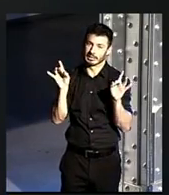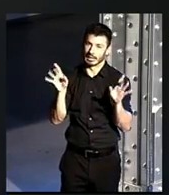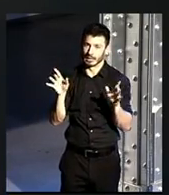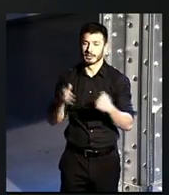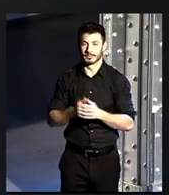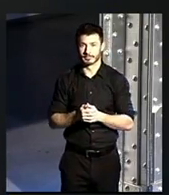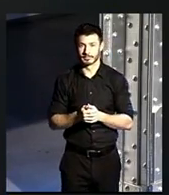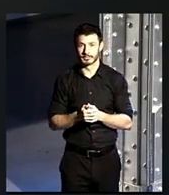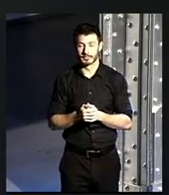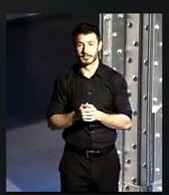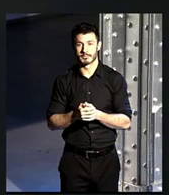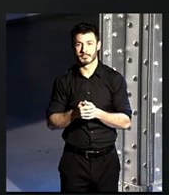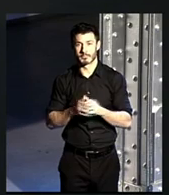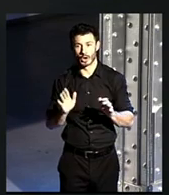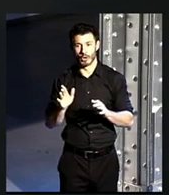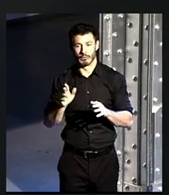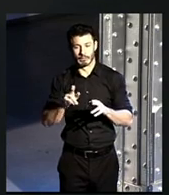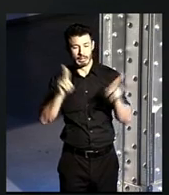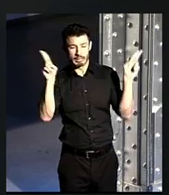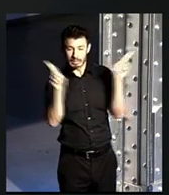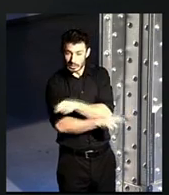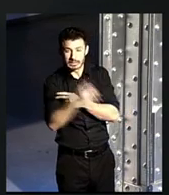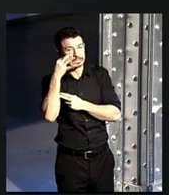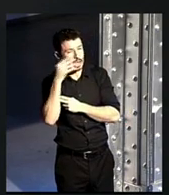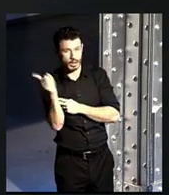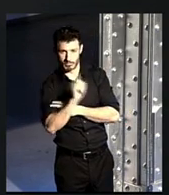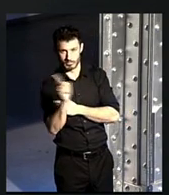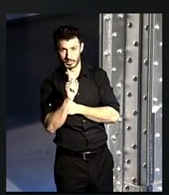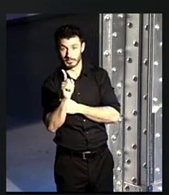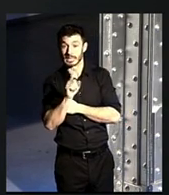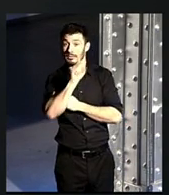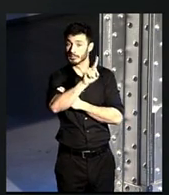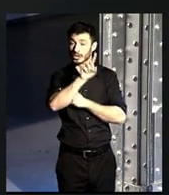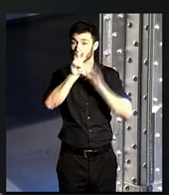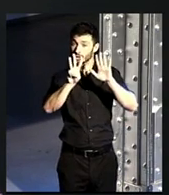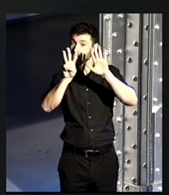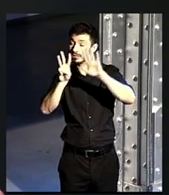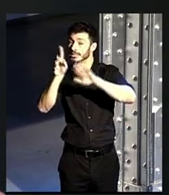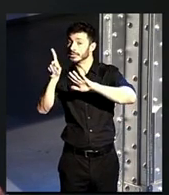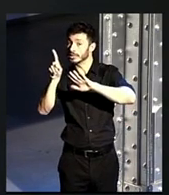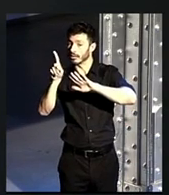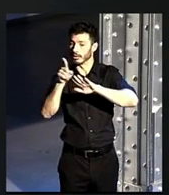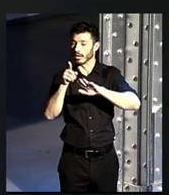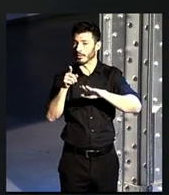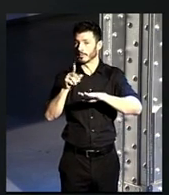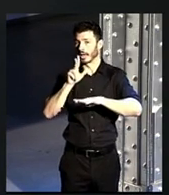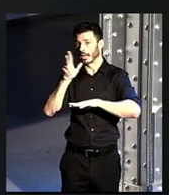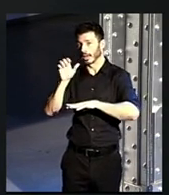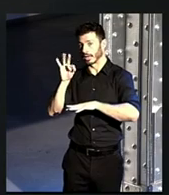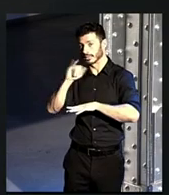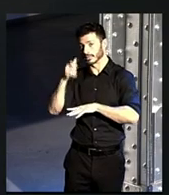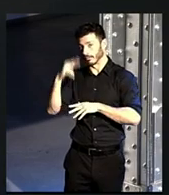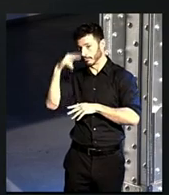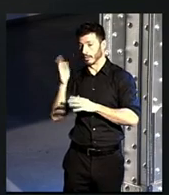Pero no es de verdad una censura. Y además, a partir de 1886, cuando murió Hetzel, padre,